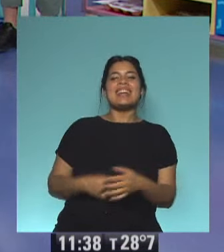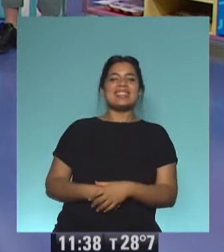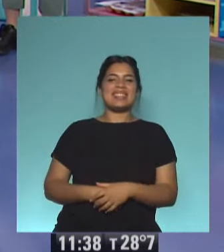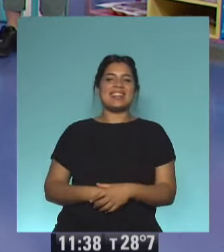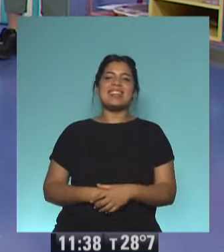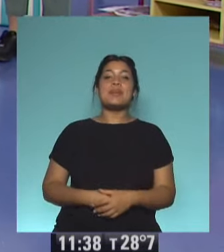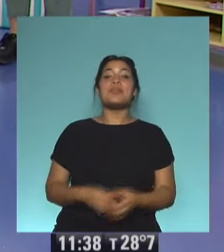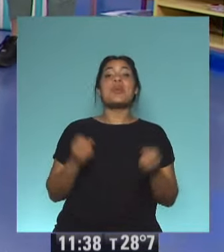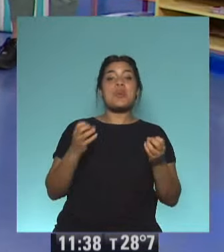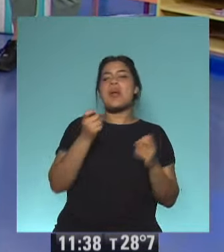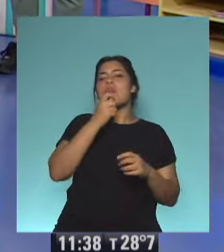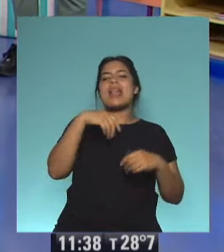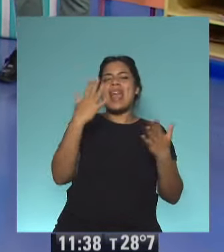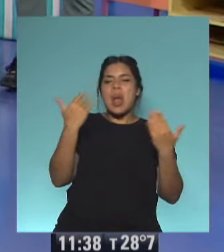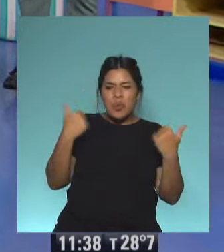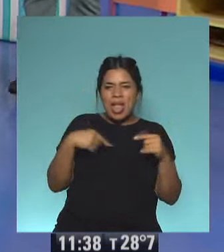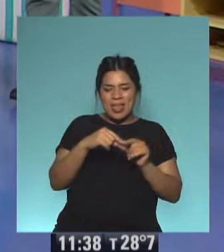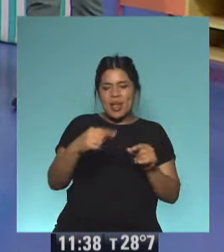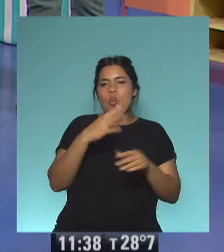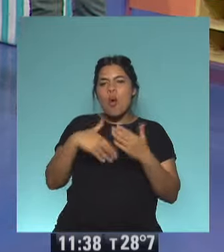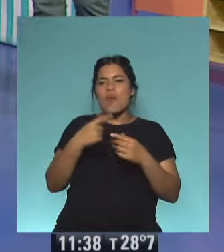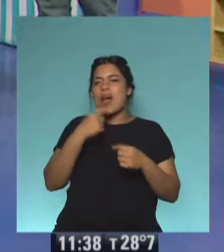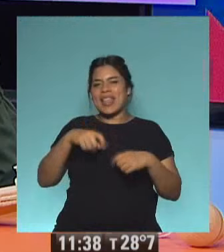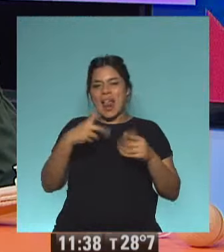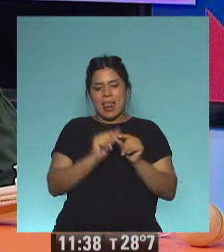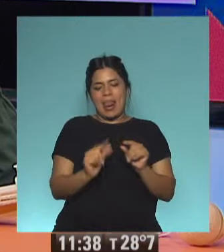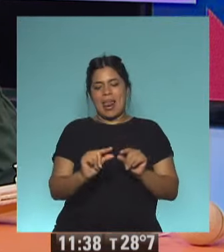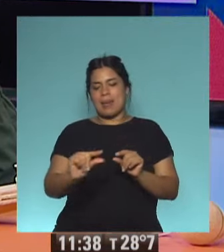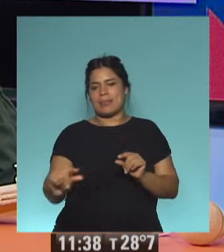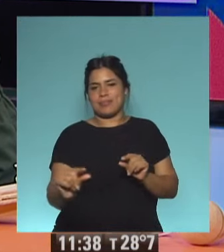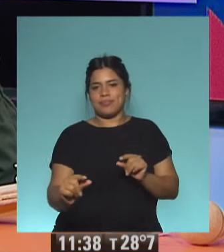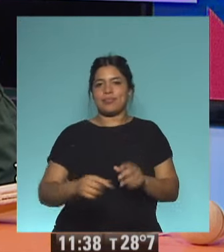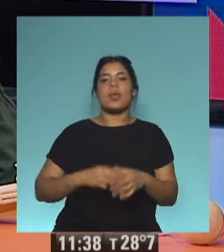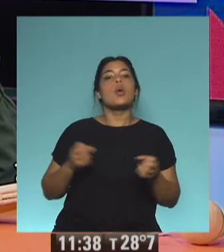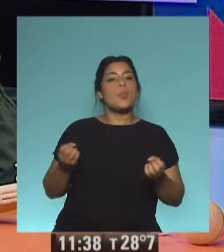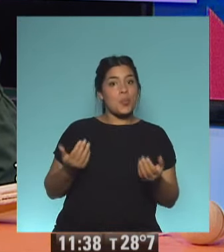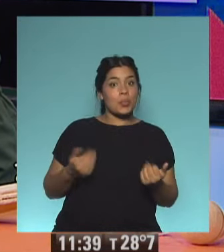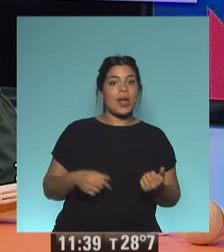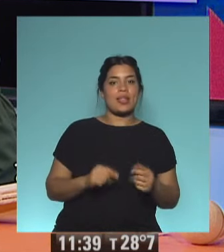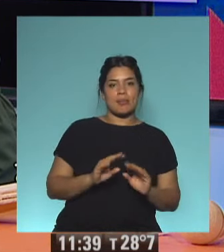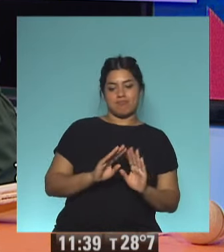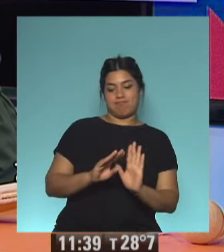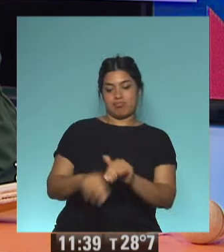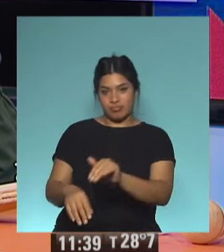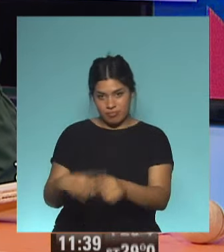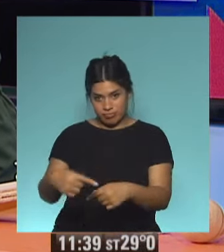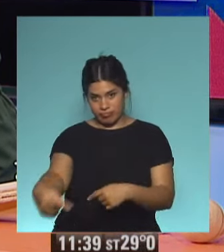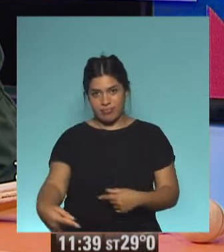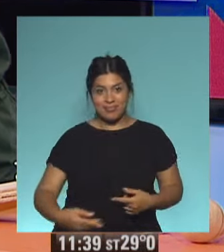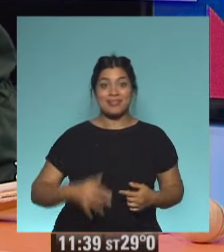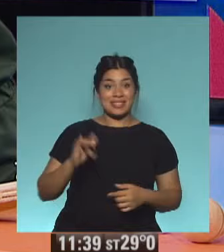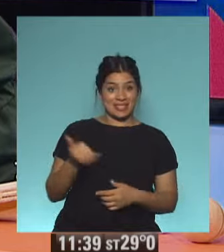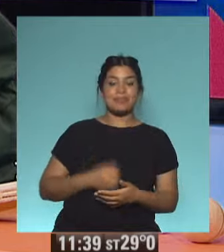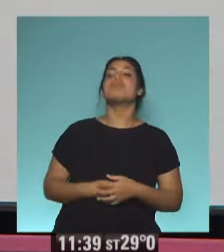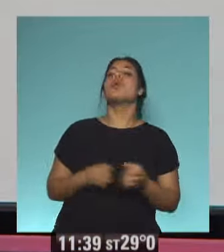fichas del Jenga o con las piezas de dominó. Estas no vale porque como son piedritas no se sostienen. Podemos hacer estas cosas o construir diferentes cositas